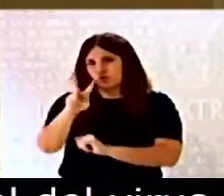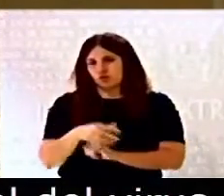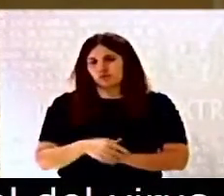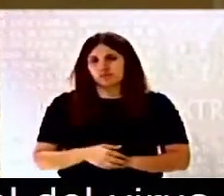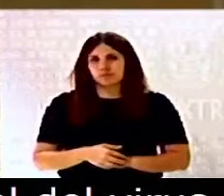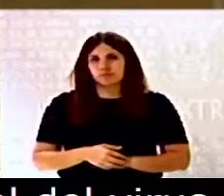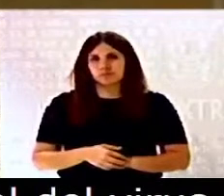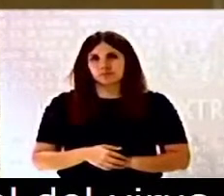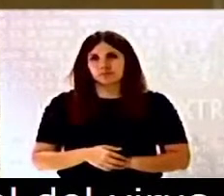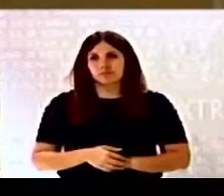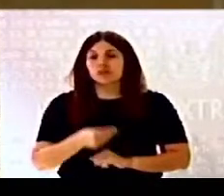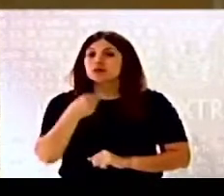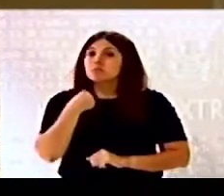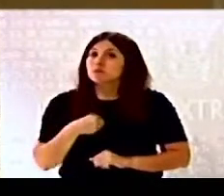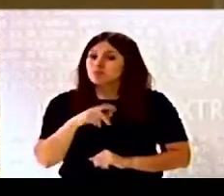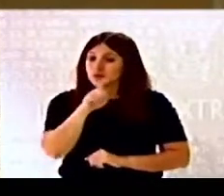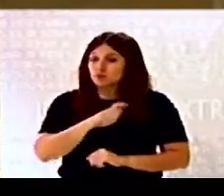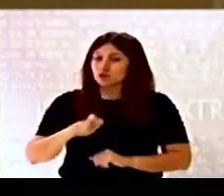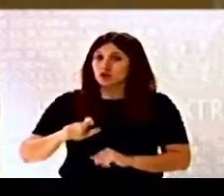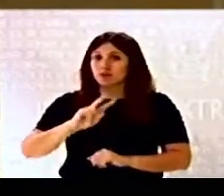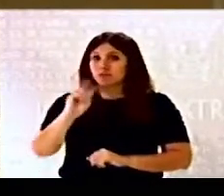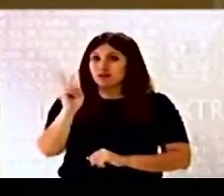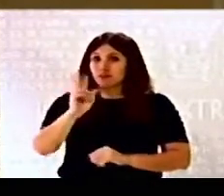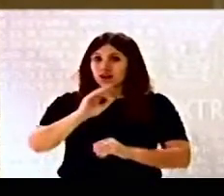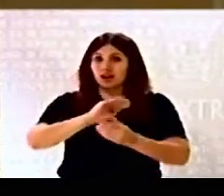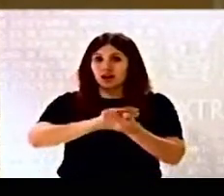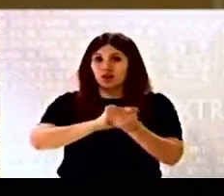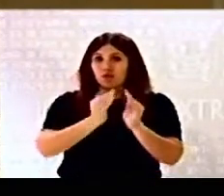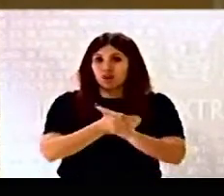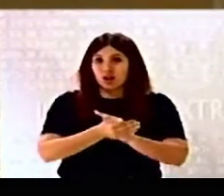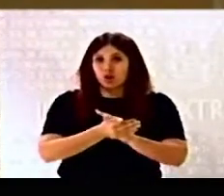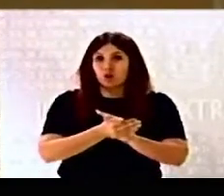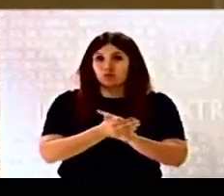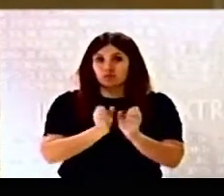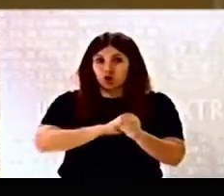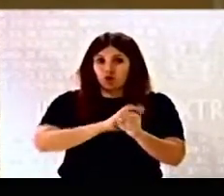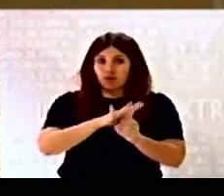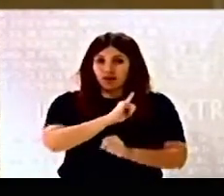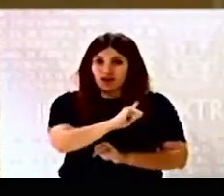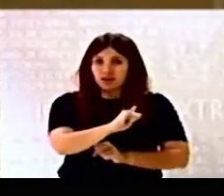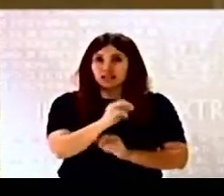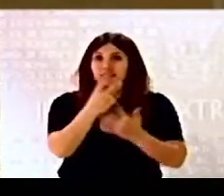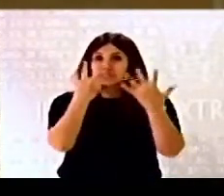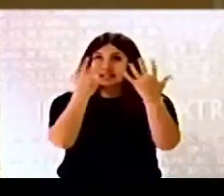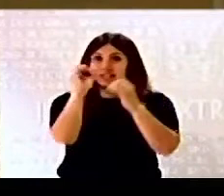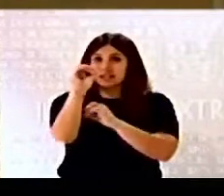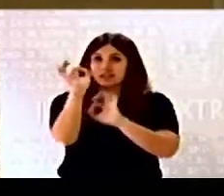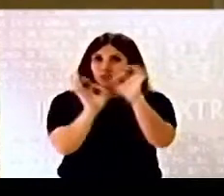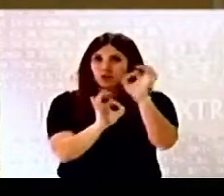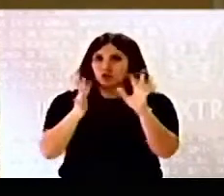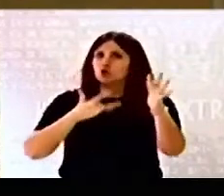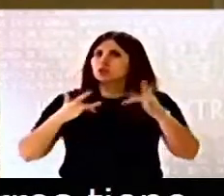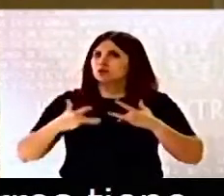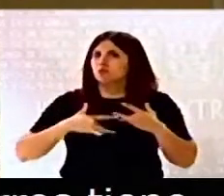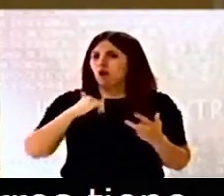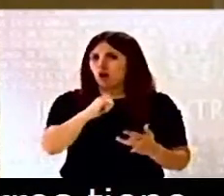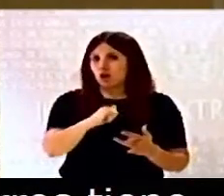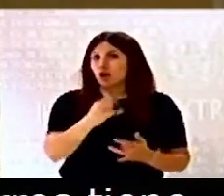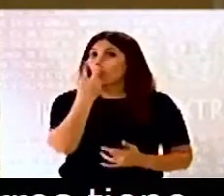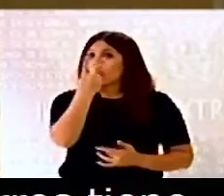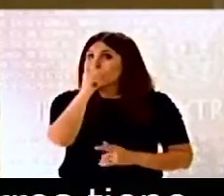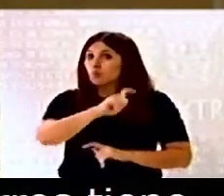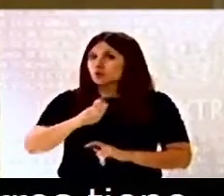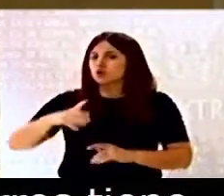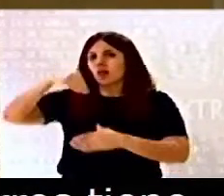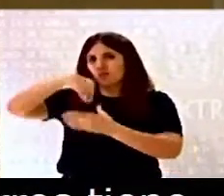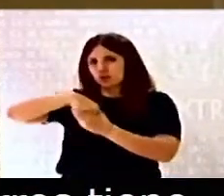El 70% de los casos de Villafranca de los Barros tienen síntomas, el 70%. Y hay 2 personas ingresadas